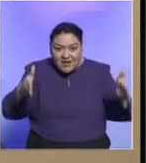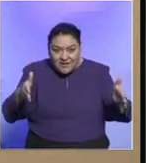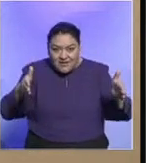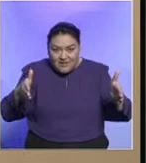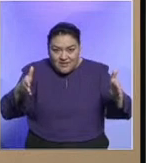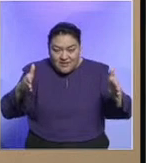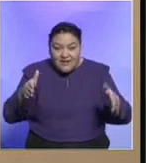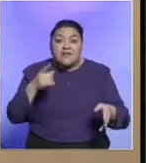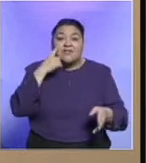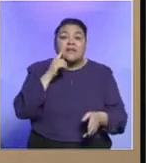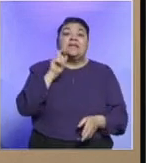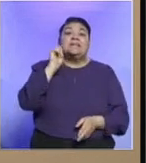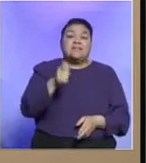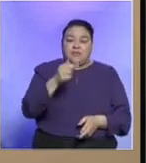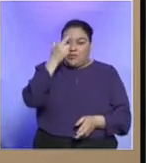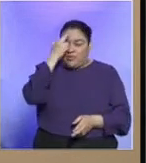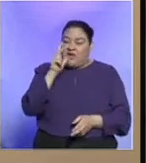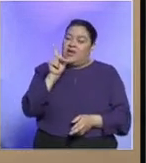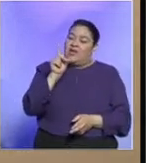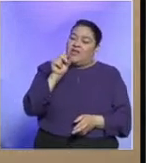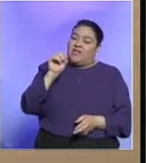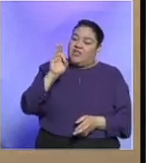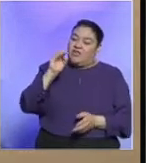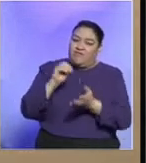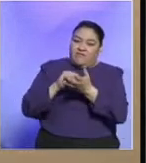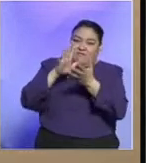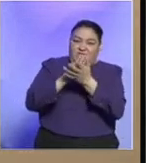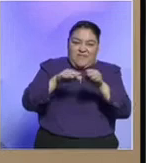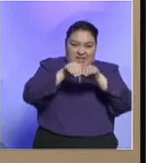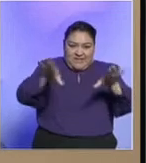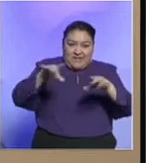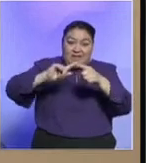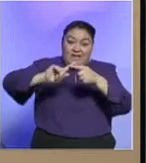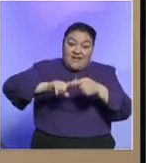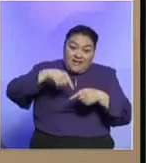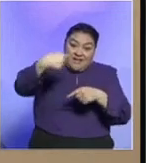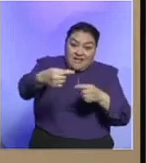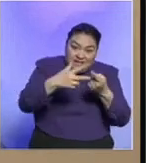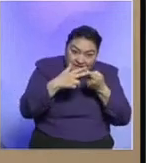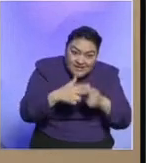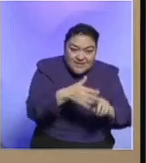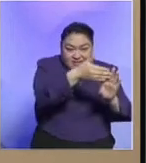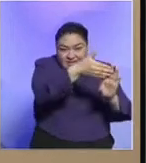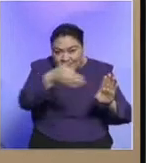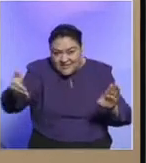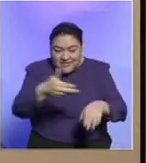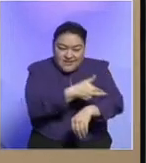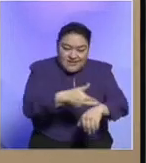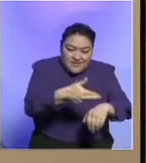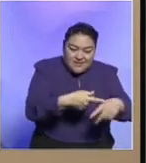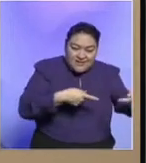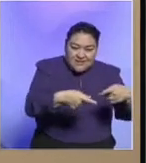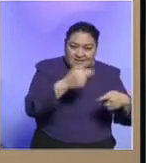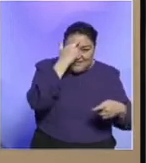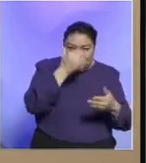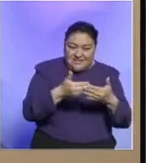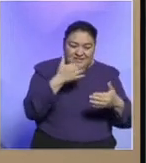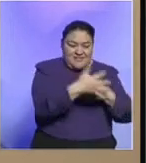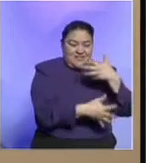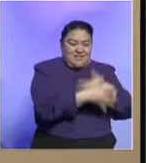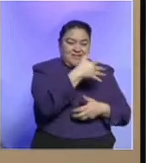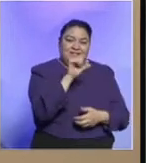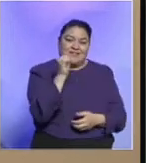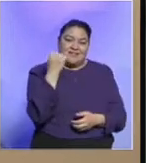día siguiente a la entrada en vigor de la reforma constitucional del 15